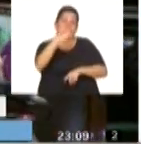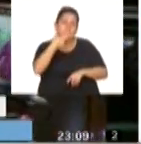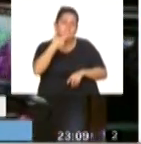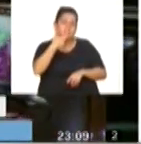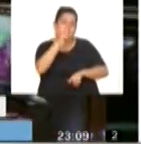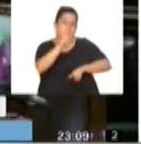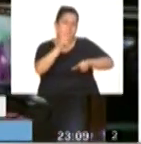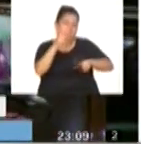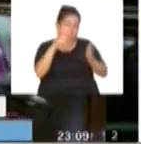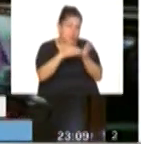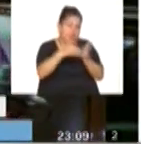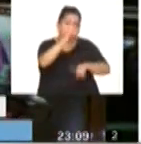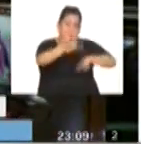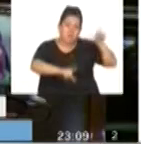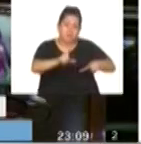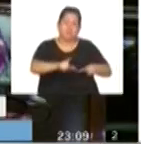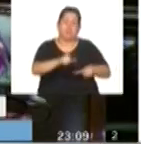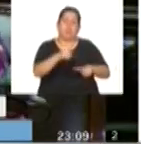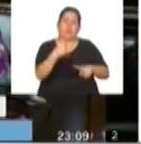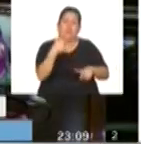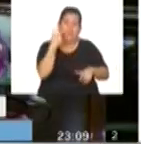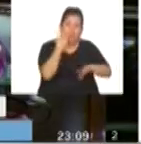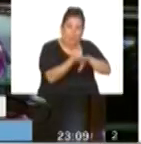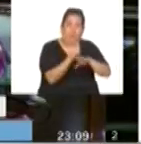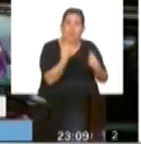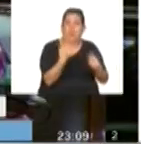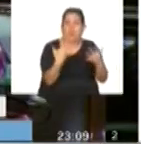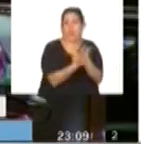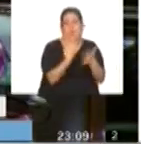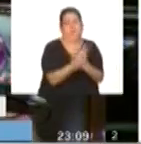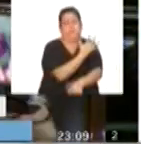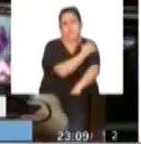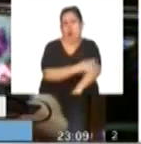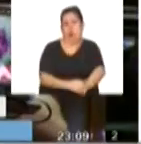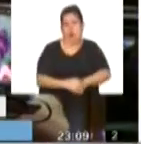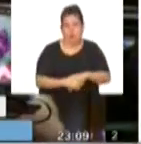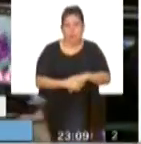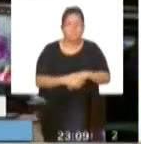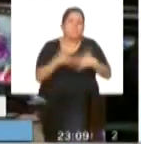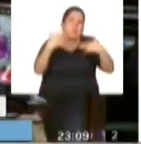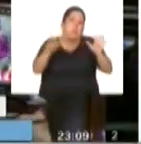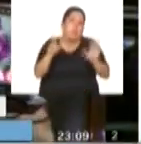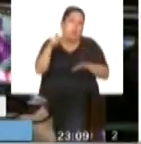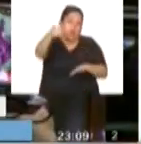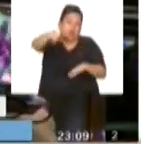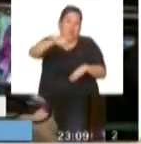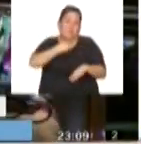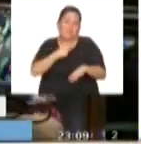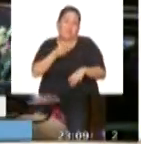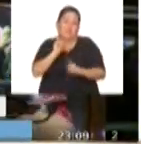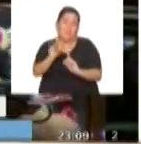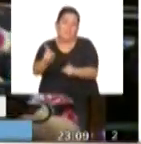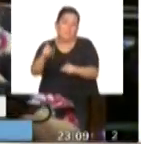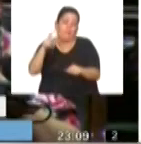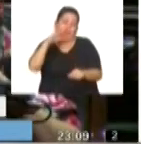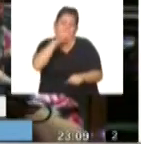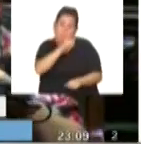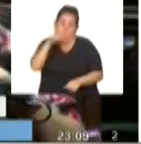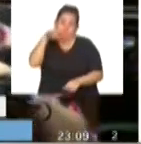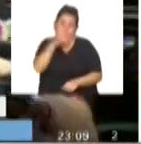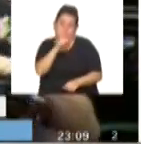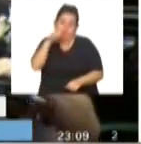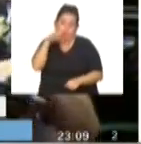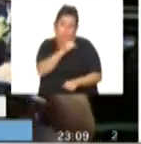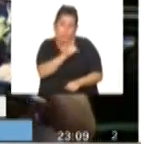el fracaso de la semana pasada, que fue terrible, la imagen fue absolutamente